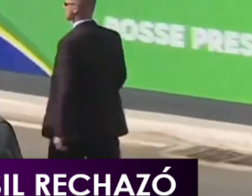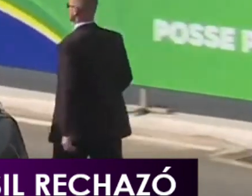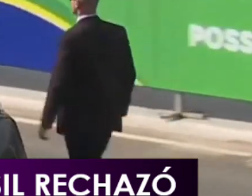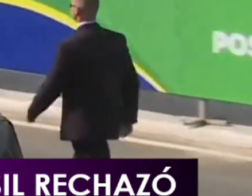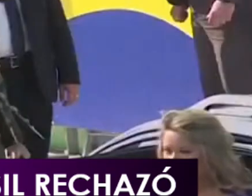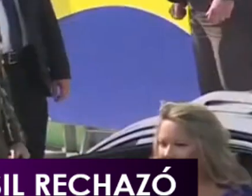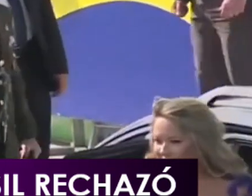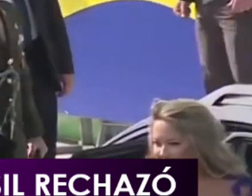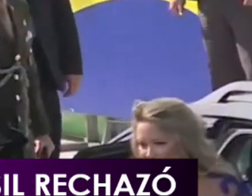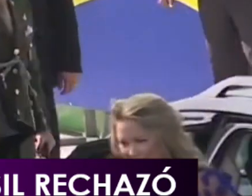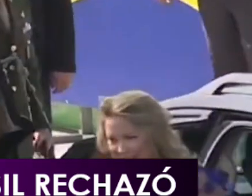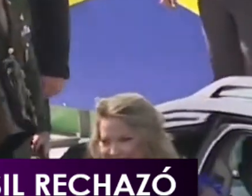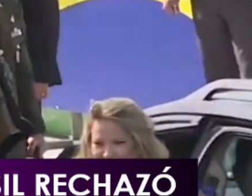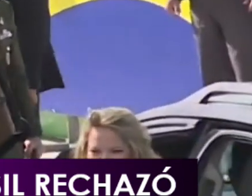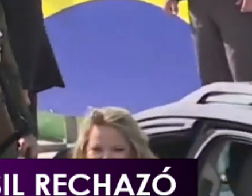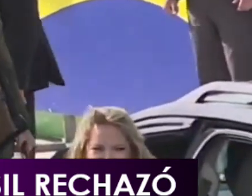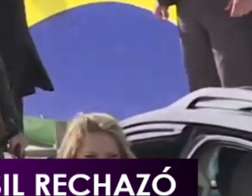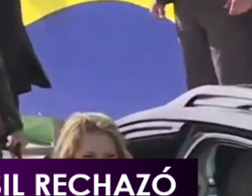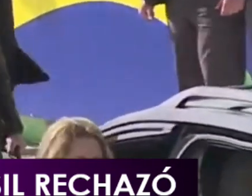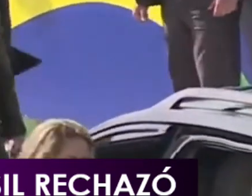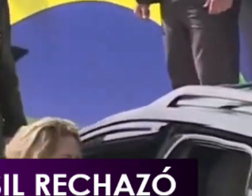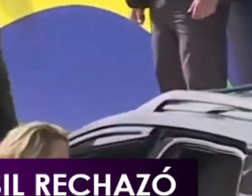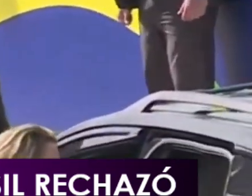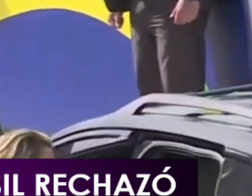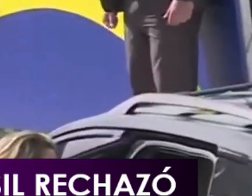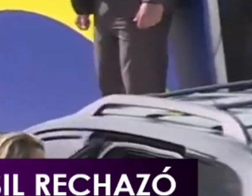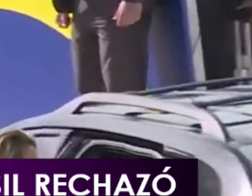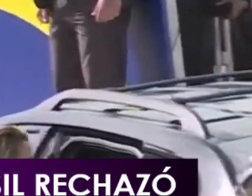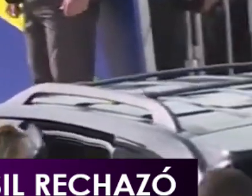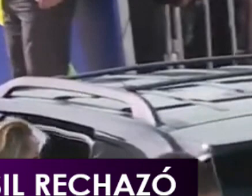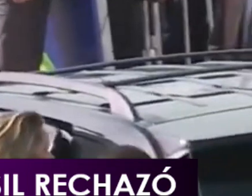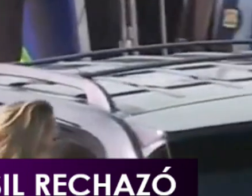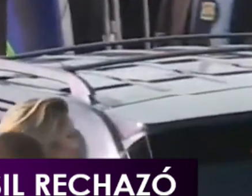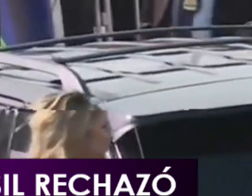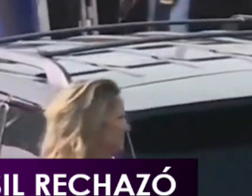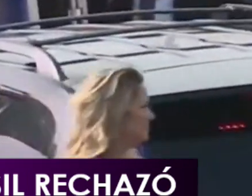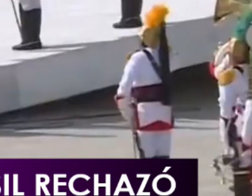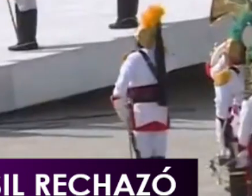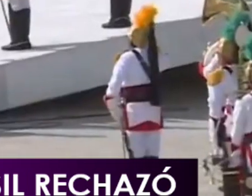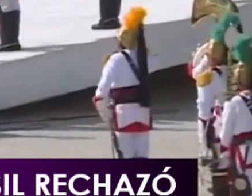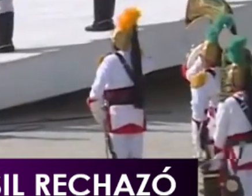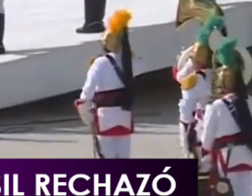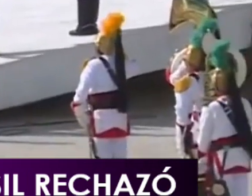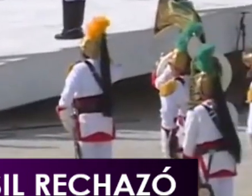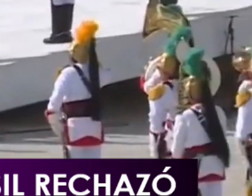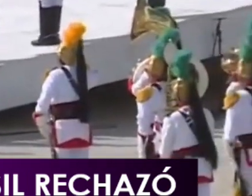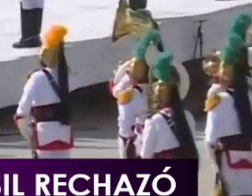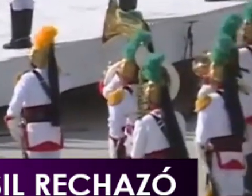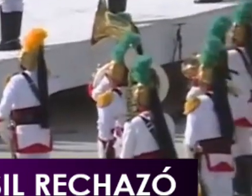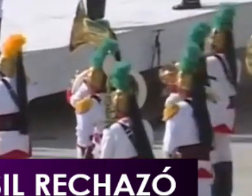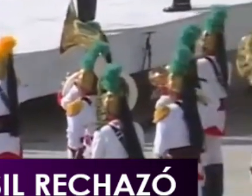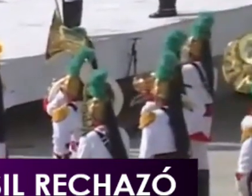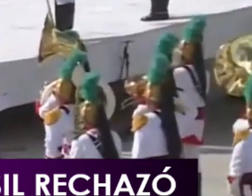asegura sin pruebas que el sistema electrónico de votación de brasil fue objeto de fraude a pesar de ser